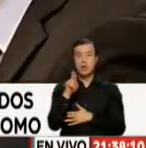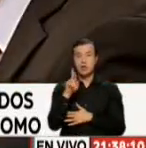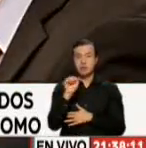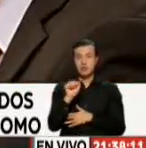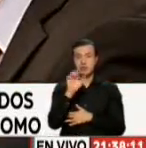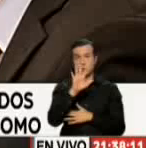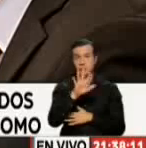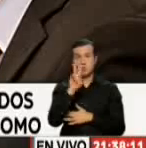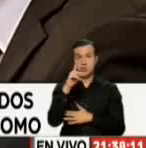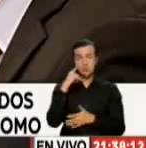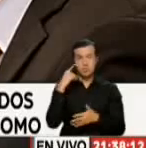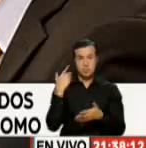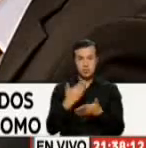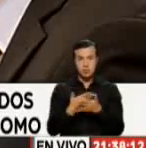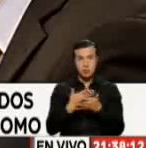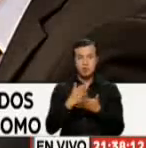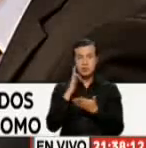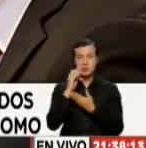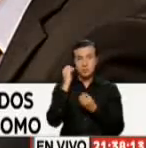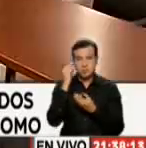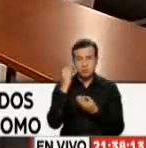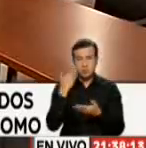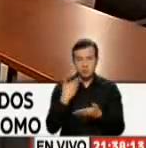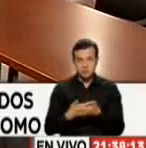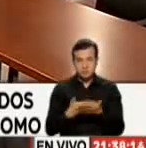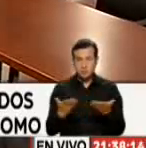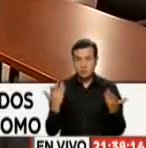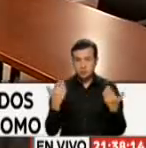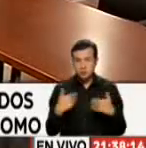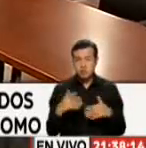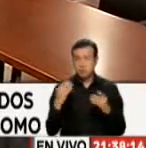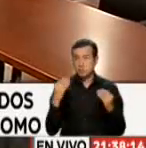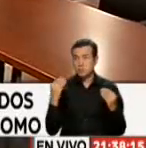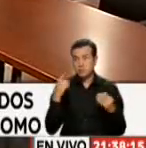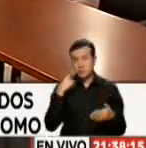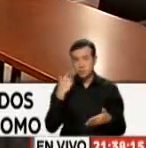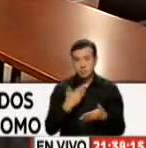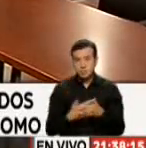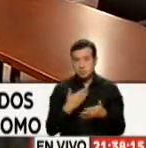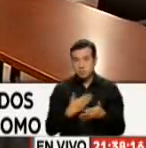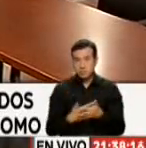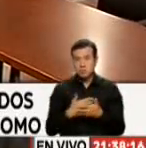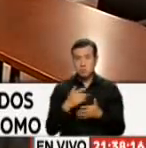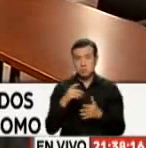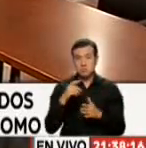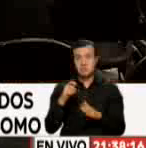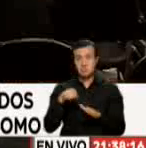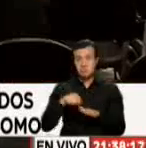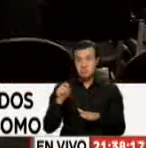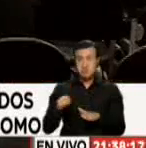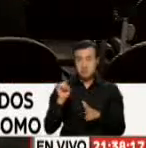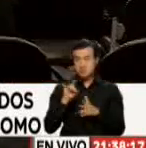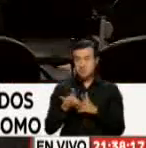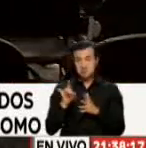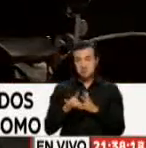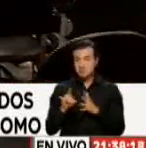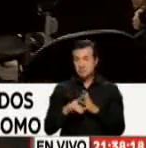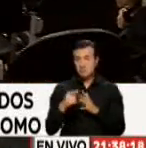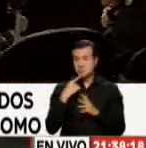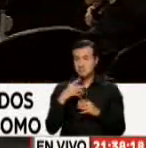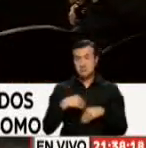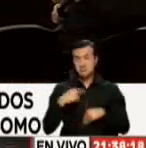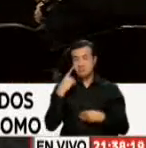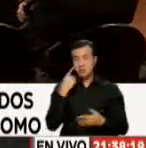presentó 52 pruebas testimoniales y documentales. Sin embargo, la mayoría fueron descartadas por los magistrados, quienes resaltaron que no